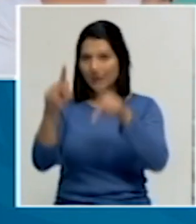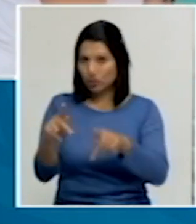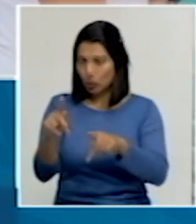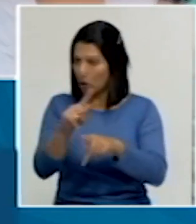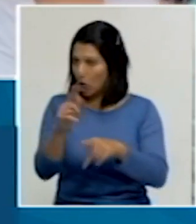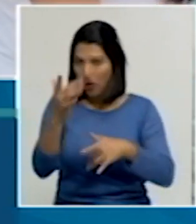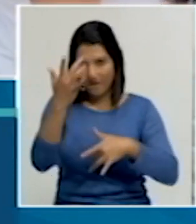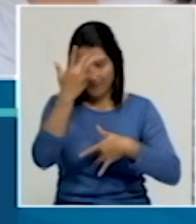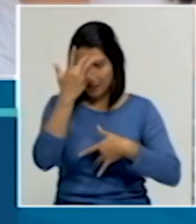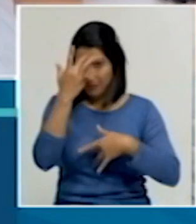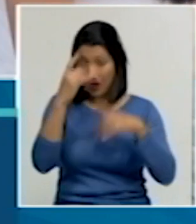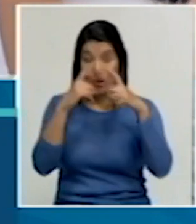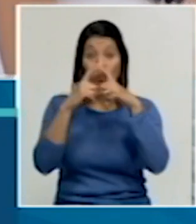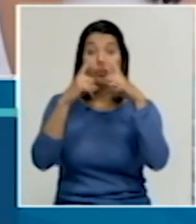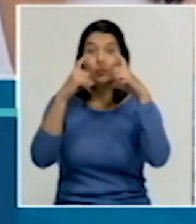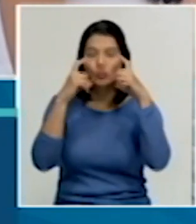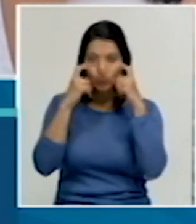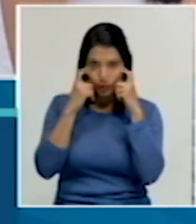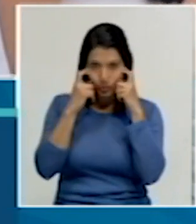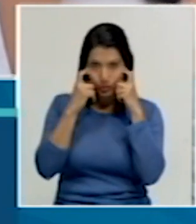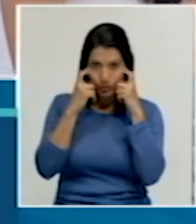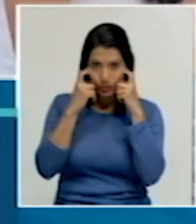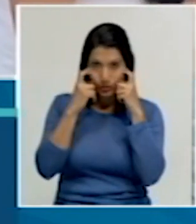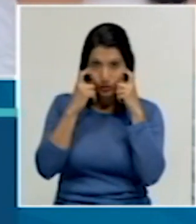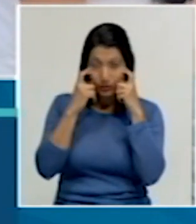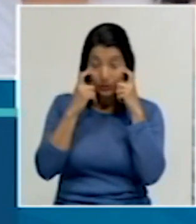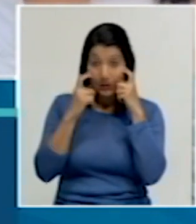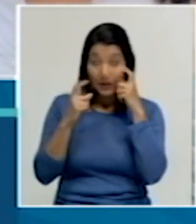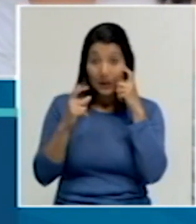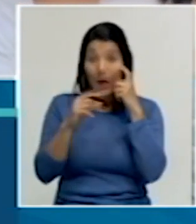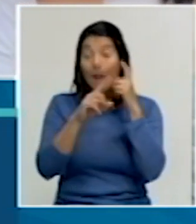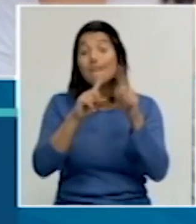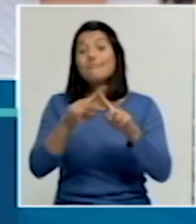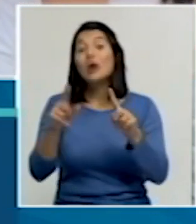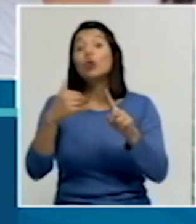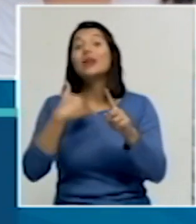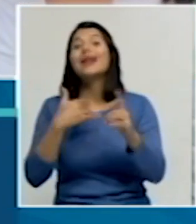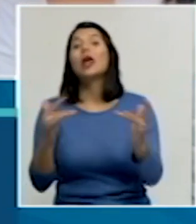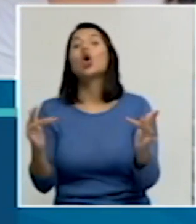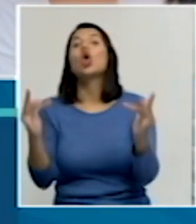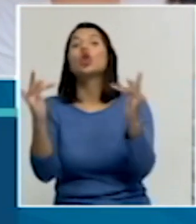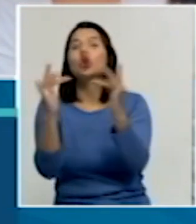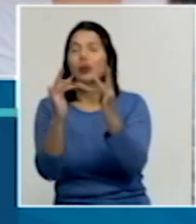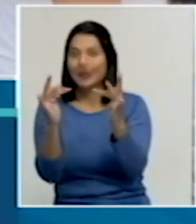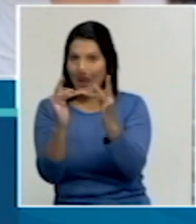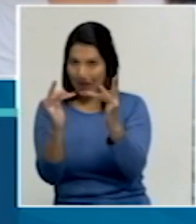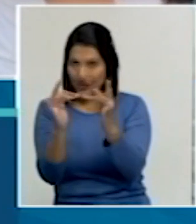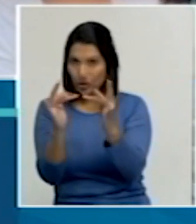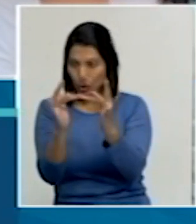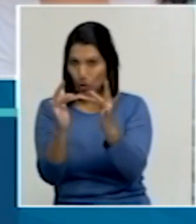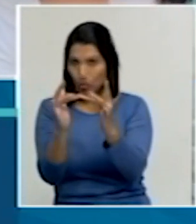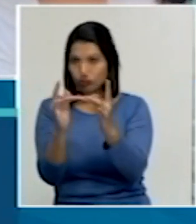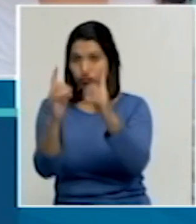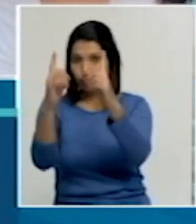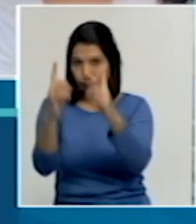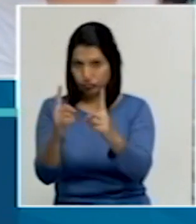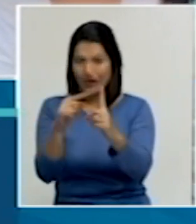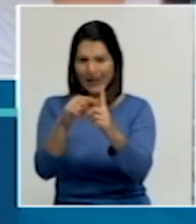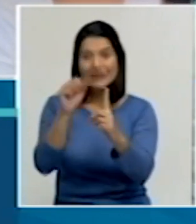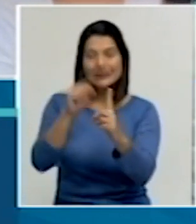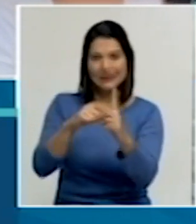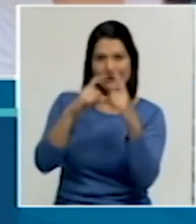utiliza mascarillas y entra en contacto durante cierto tiempo y en cierto espacio con una